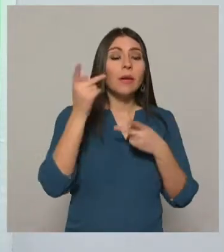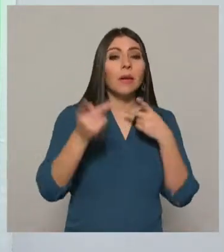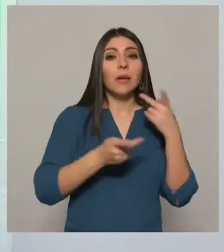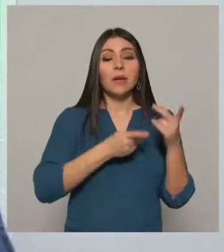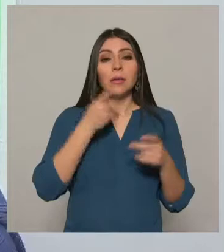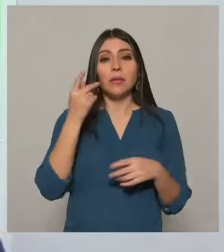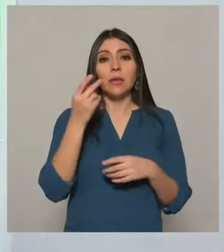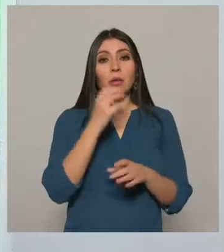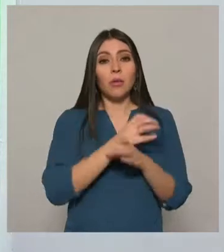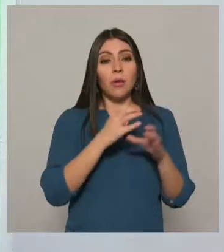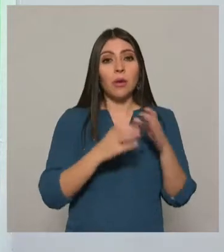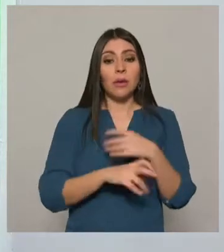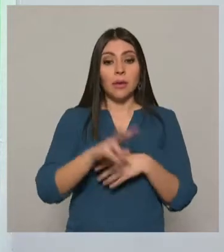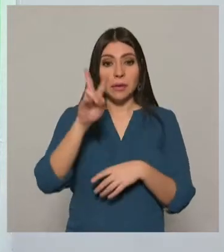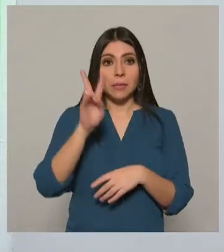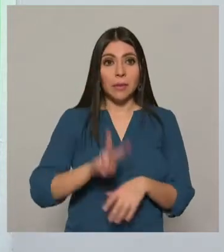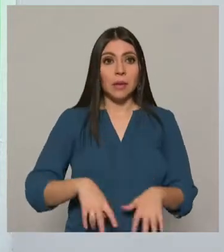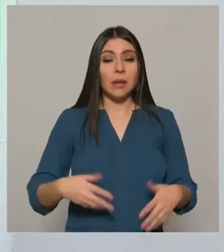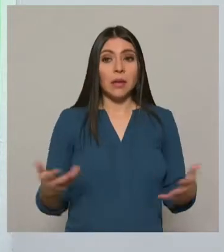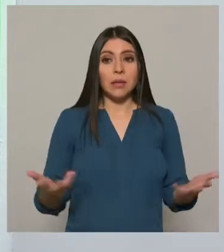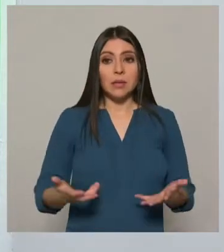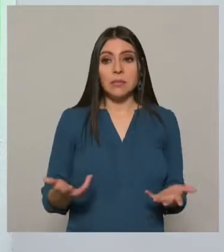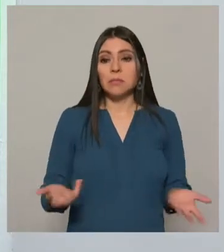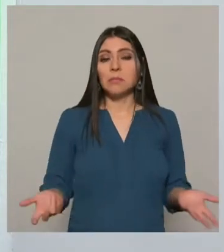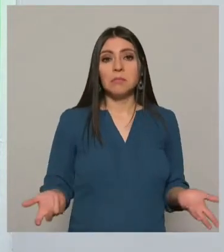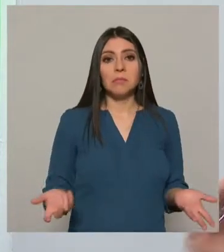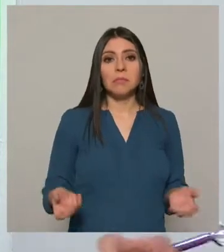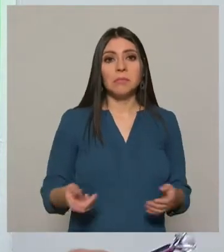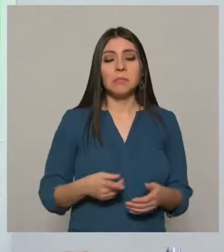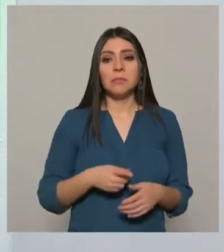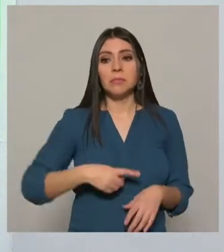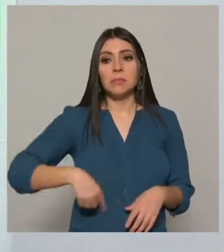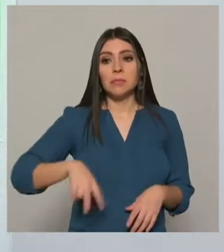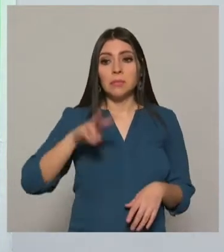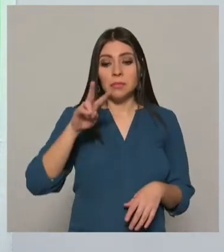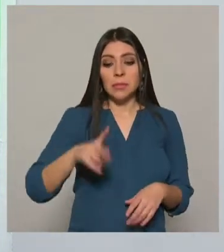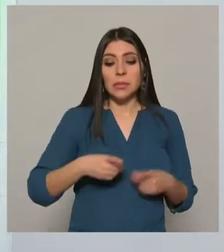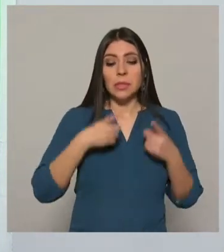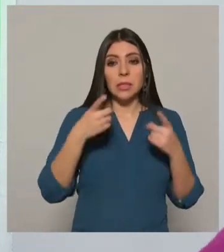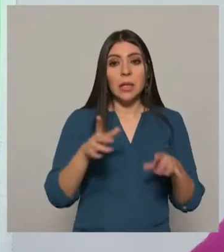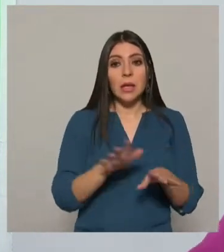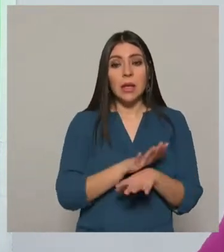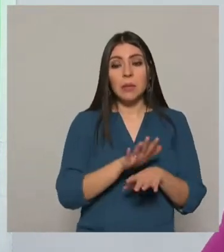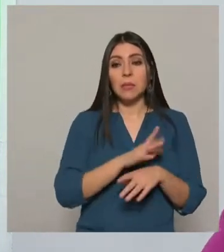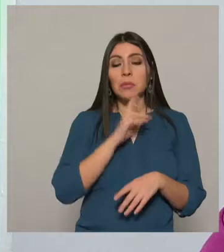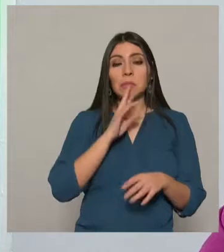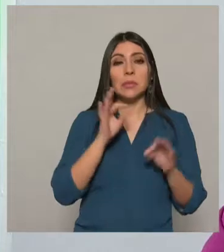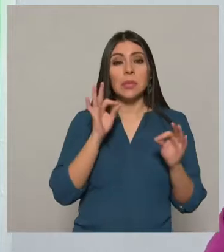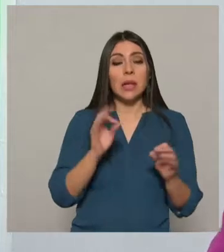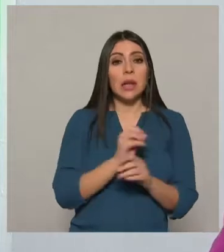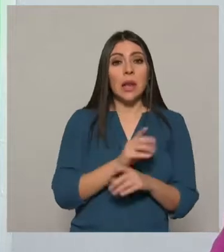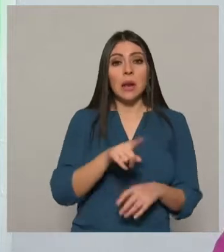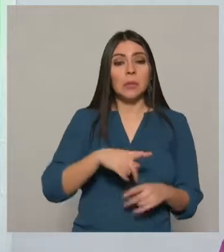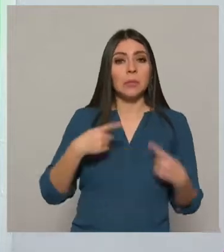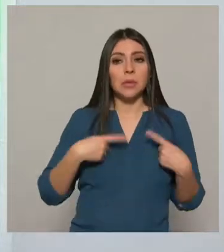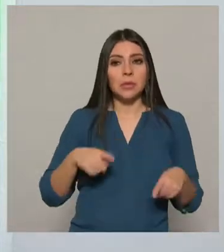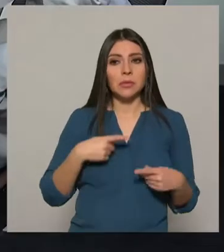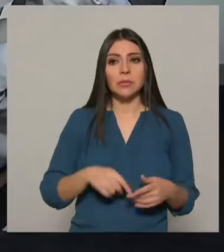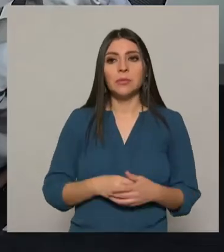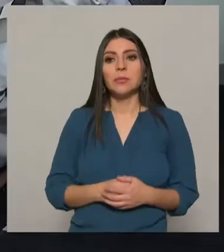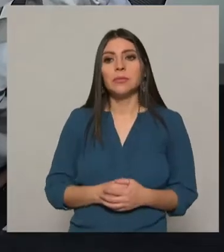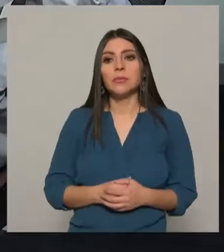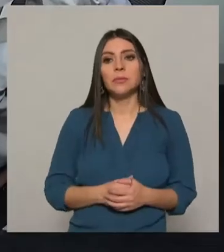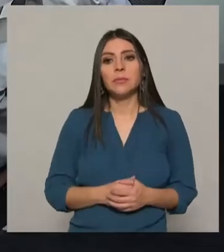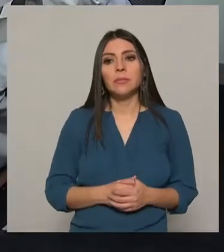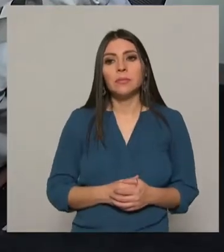cosa, y en la realidad no estamos dándole resultado claro y puntual a la ciudadanía. ¿En cuáles